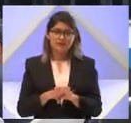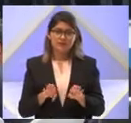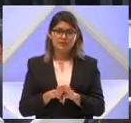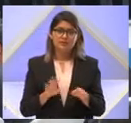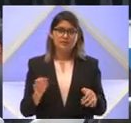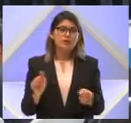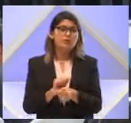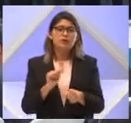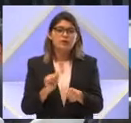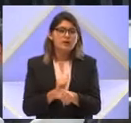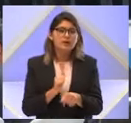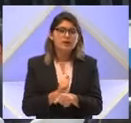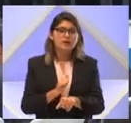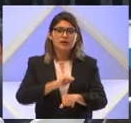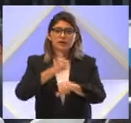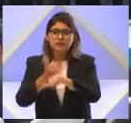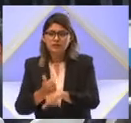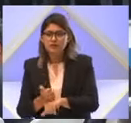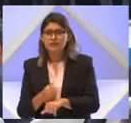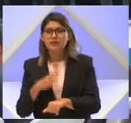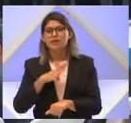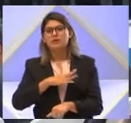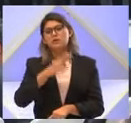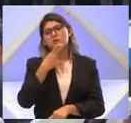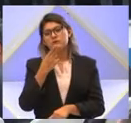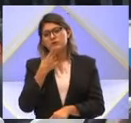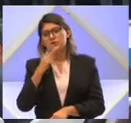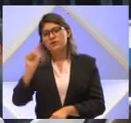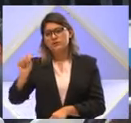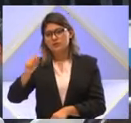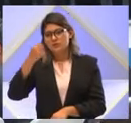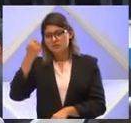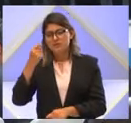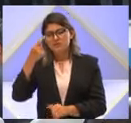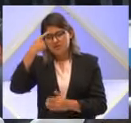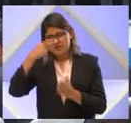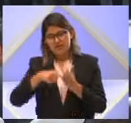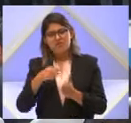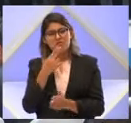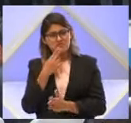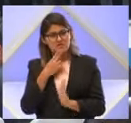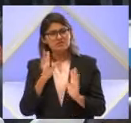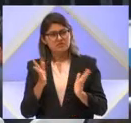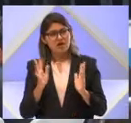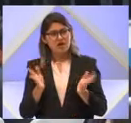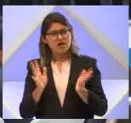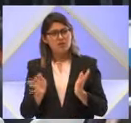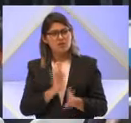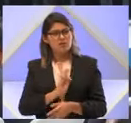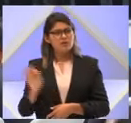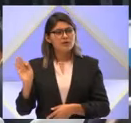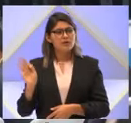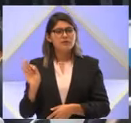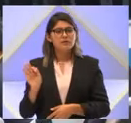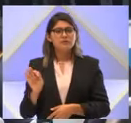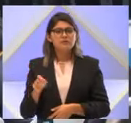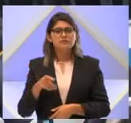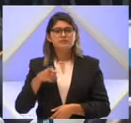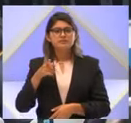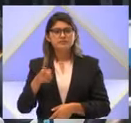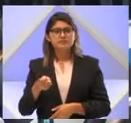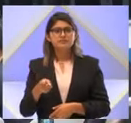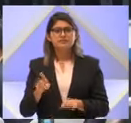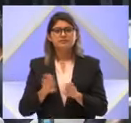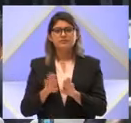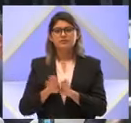ya no sólo en la tecnología que yo creo que ya está disponible sino también en hacerlo de una forma de una forma